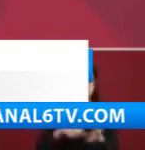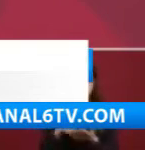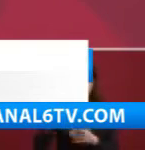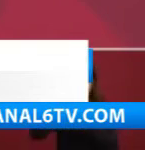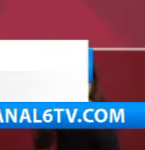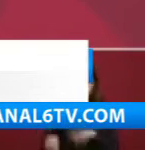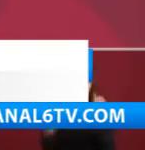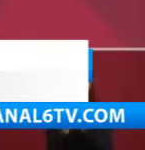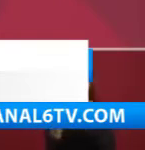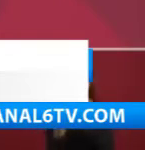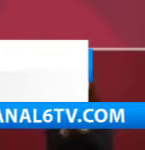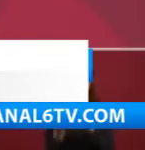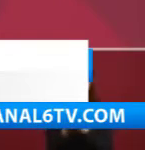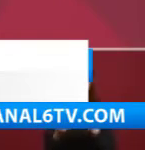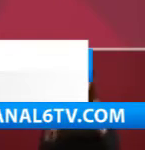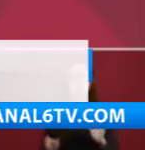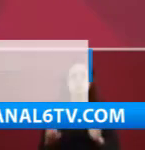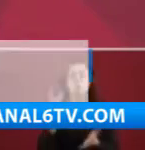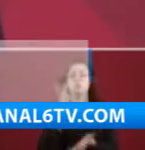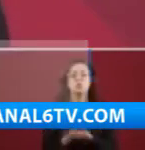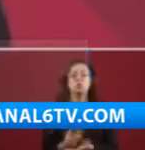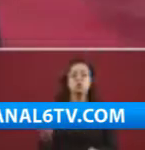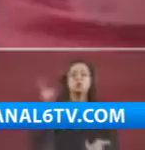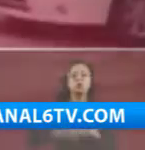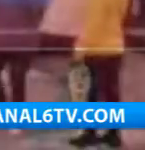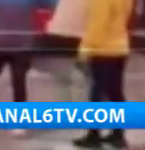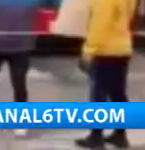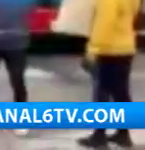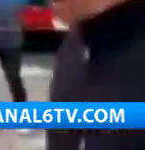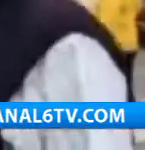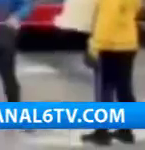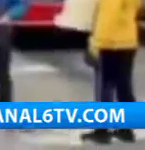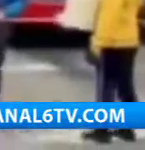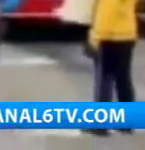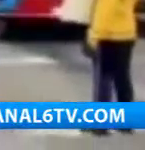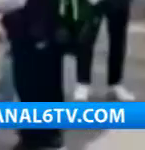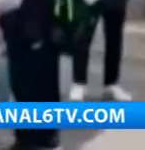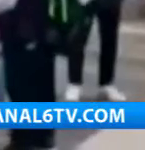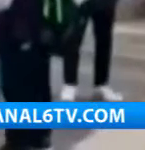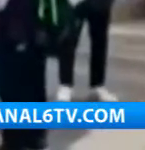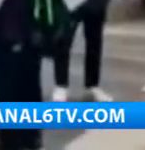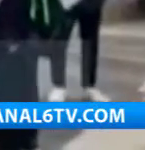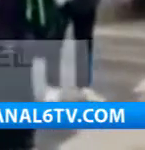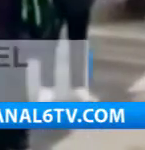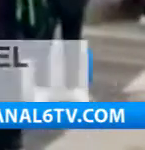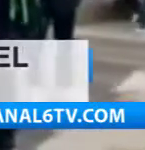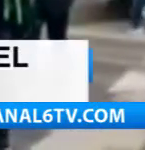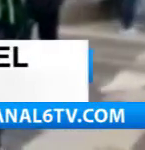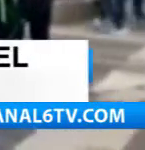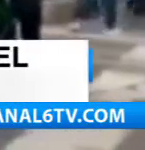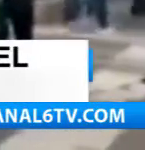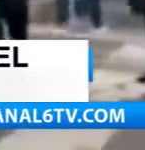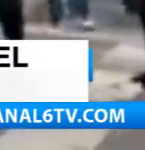igual y se va a mejorar inclusive no obstante padres de familia con niños enfermos de cáncer